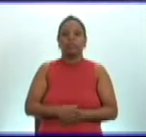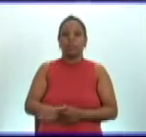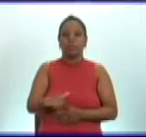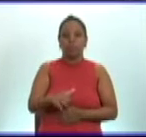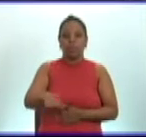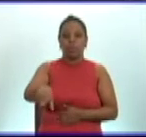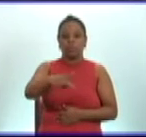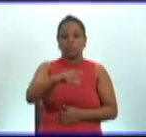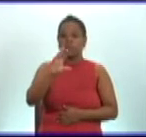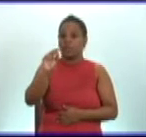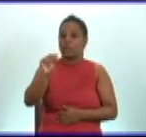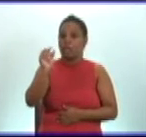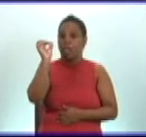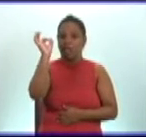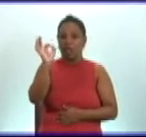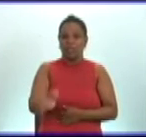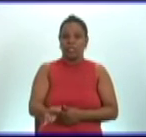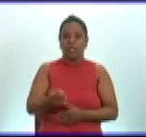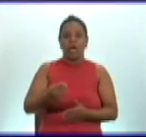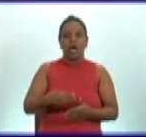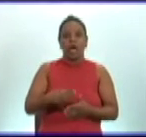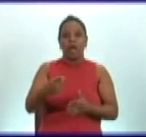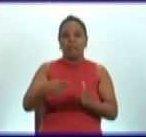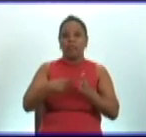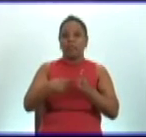que digan la verdad ante el consejo.